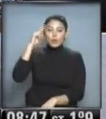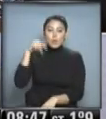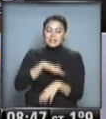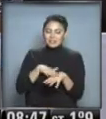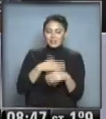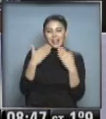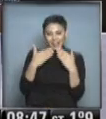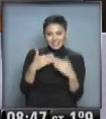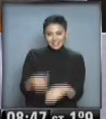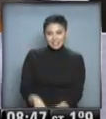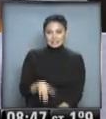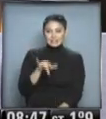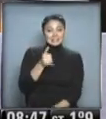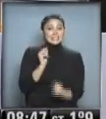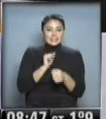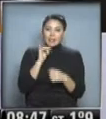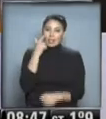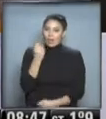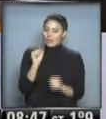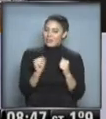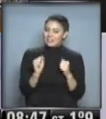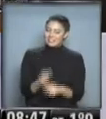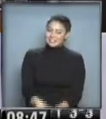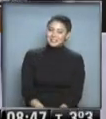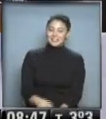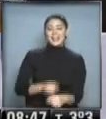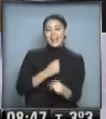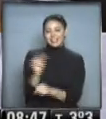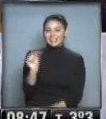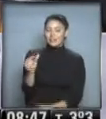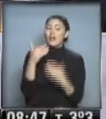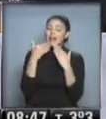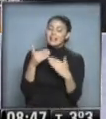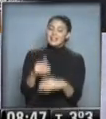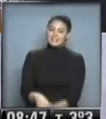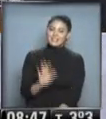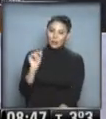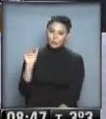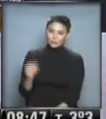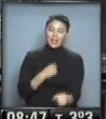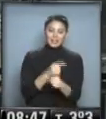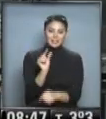más. Gracias. Se siente, Roberto. Me imagino. Hasta luego, Ariel. Gracias, Ariel. Chao. Hasta luego.